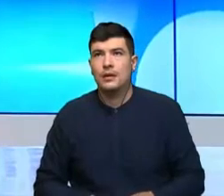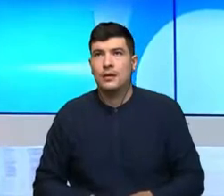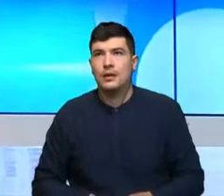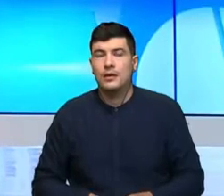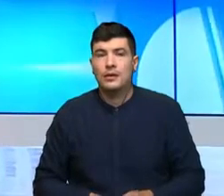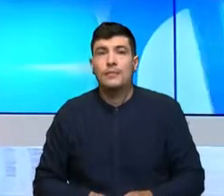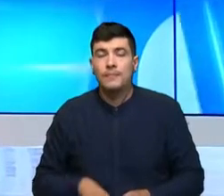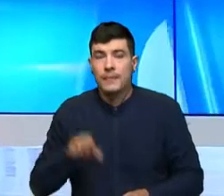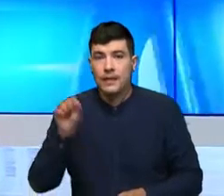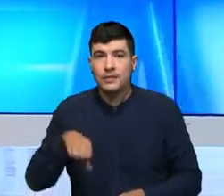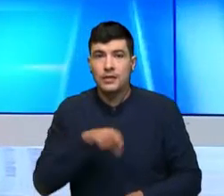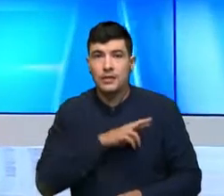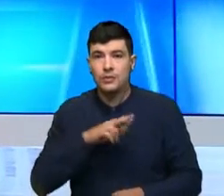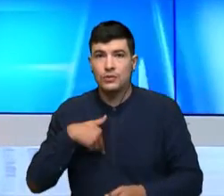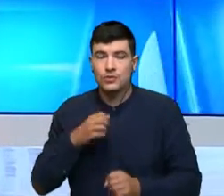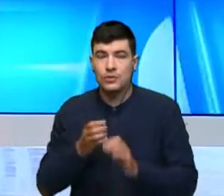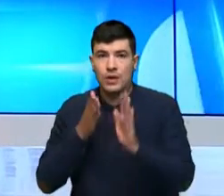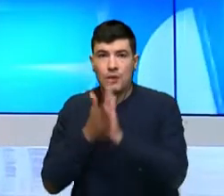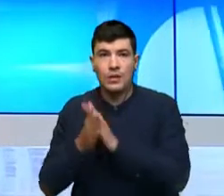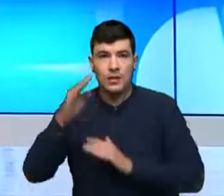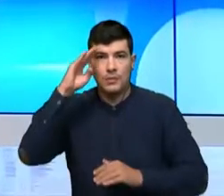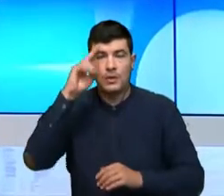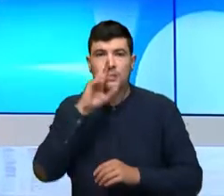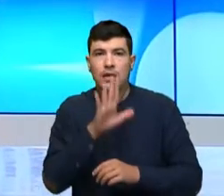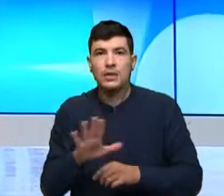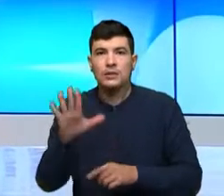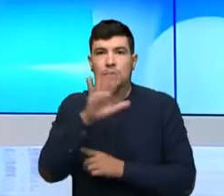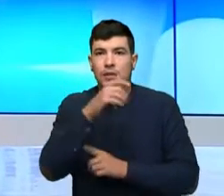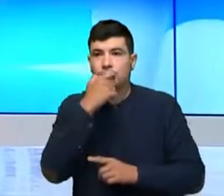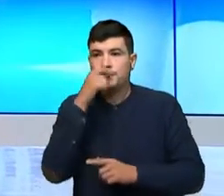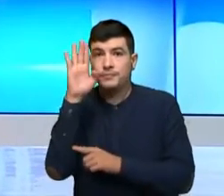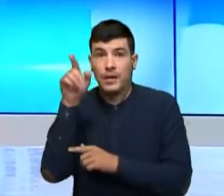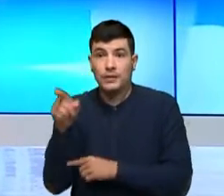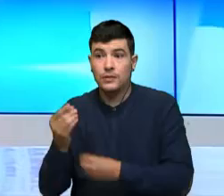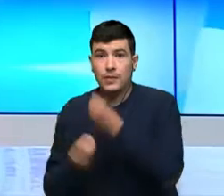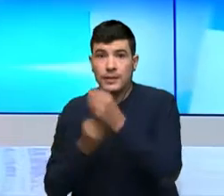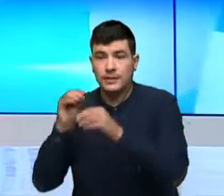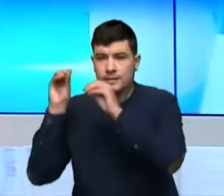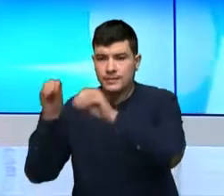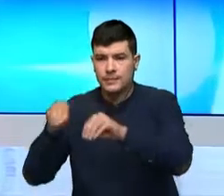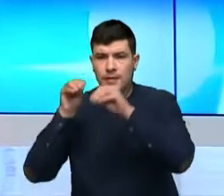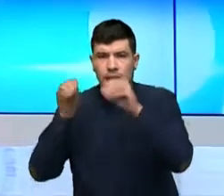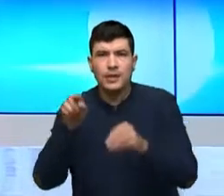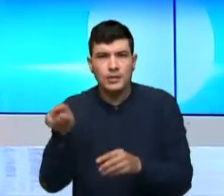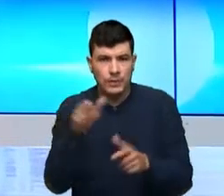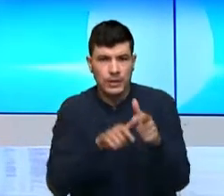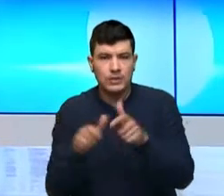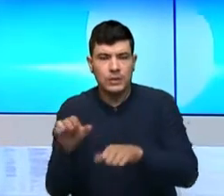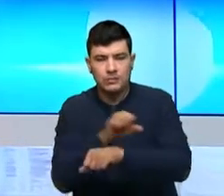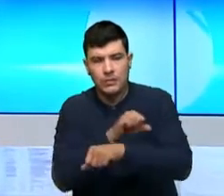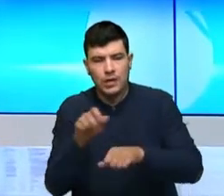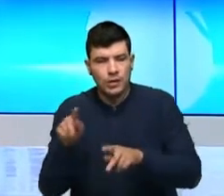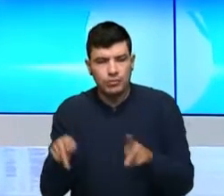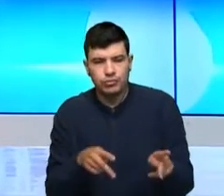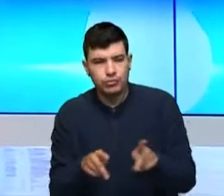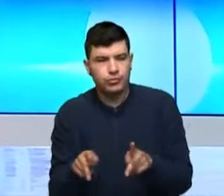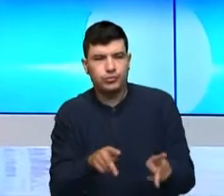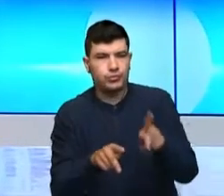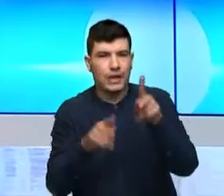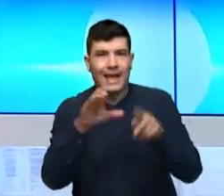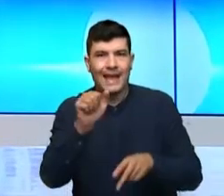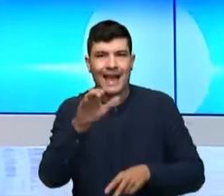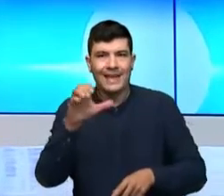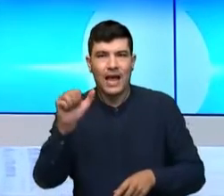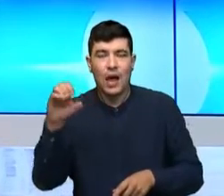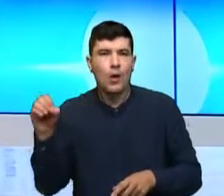entre tanto les contamos que la policía de tránsito y transporte realizó capacitaciones a conductores que se movilizan por la ruta del cacao esto